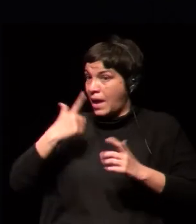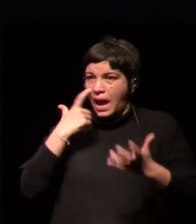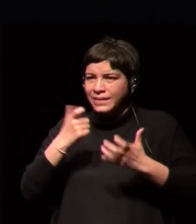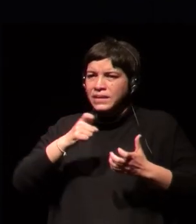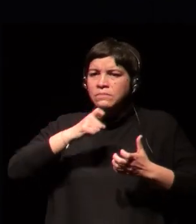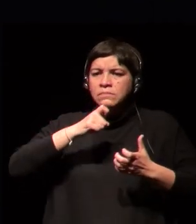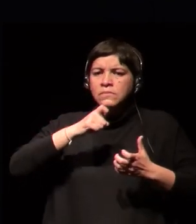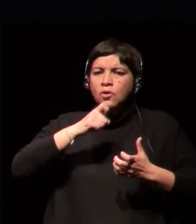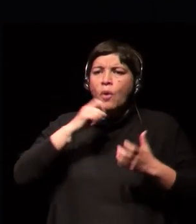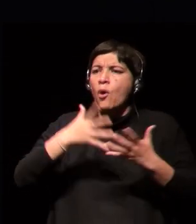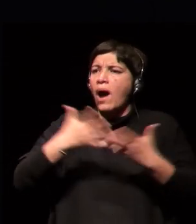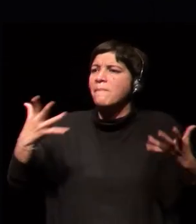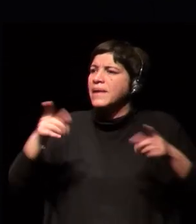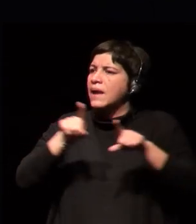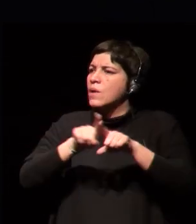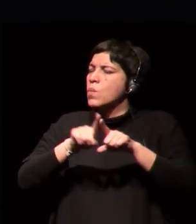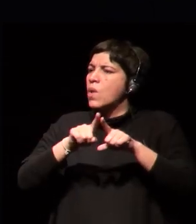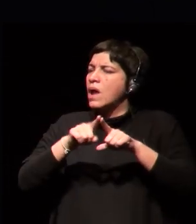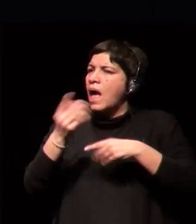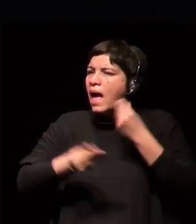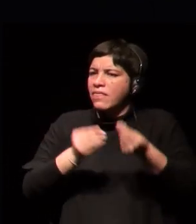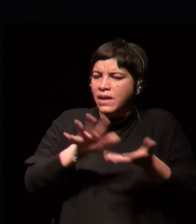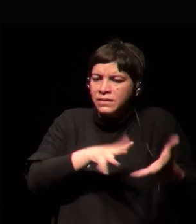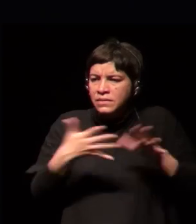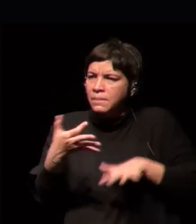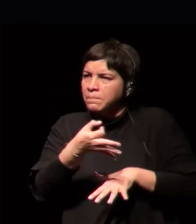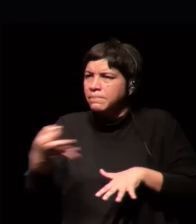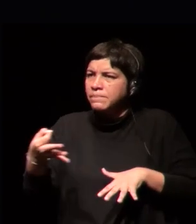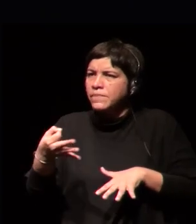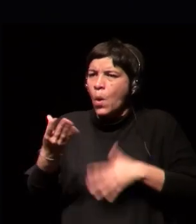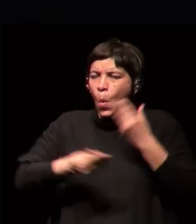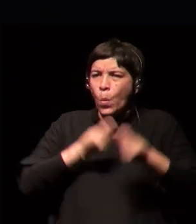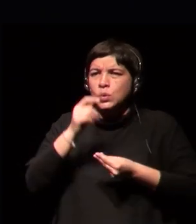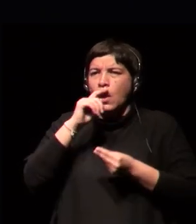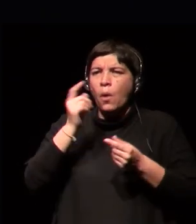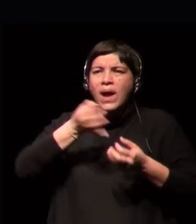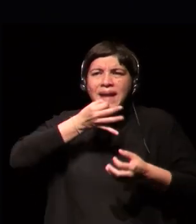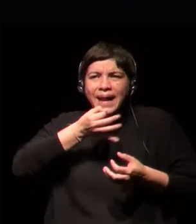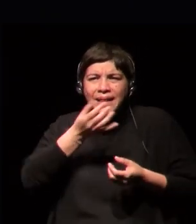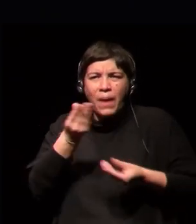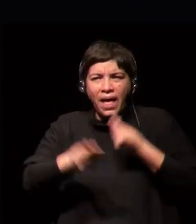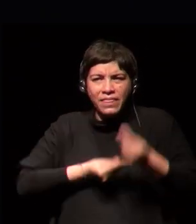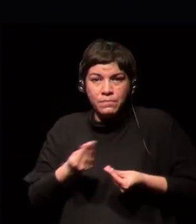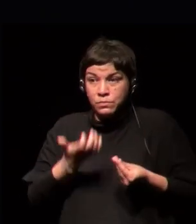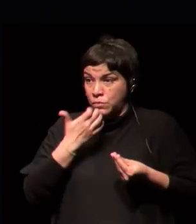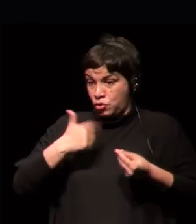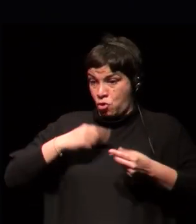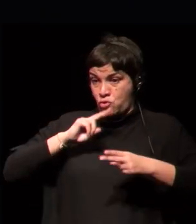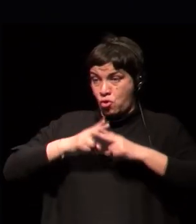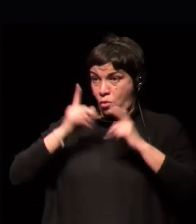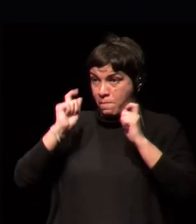efectividad del uso que hacemos de la narrativa, de lo que yo llamo drama de la